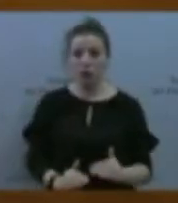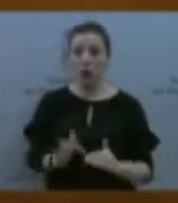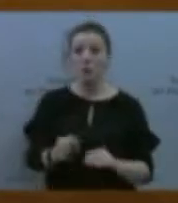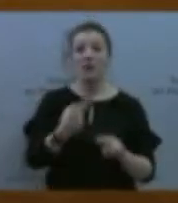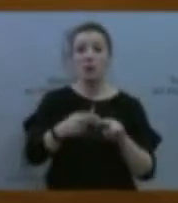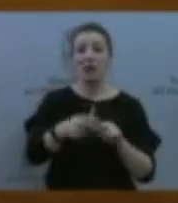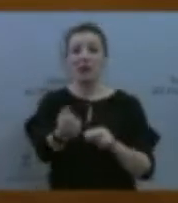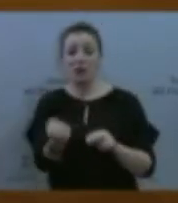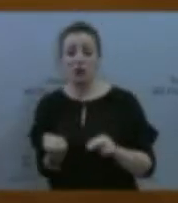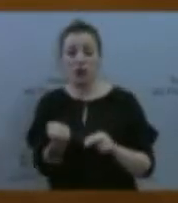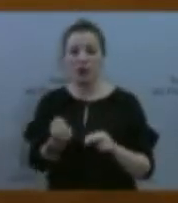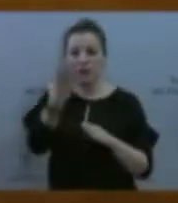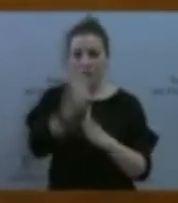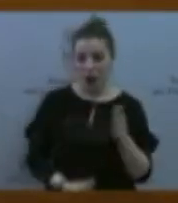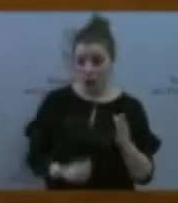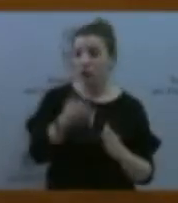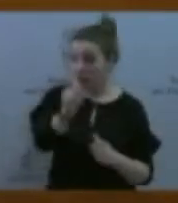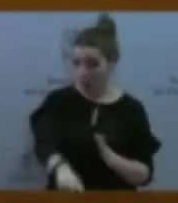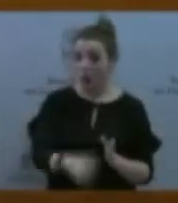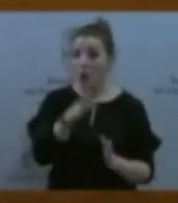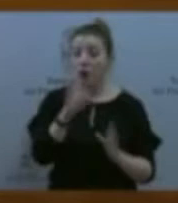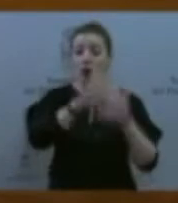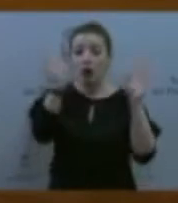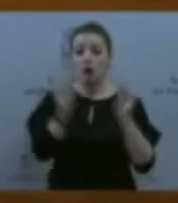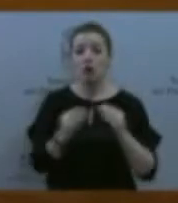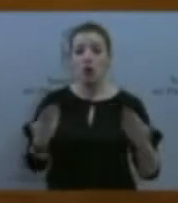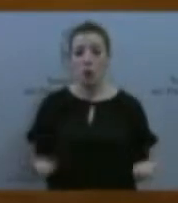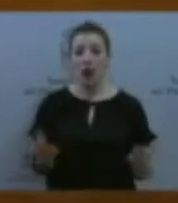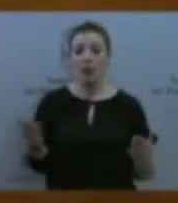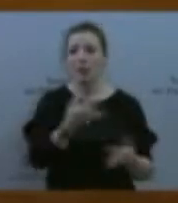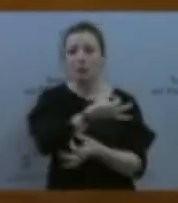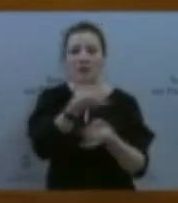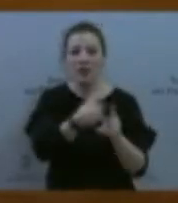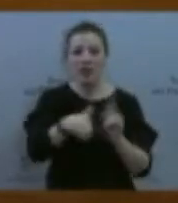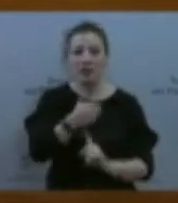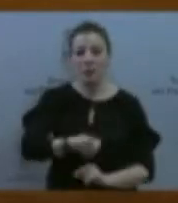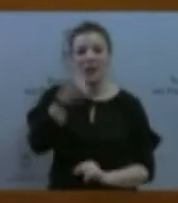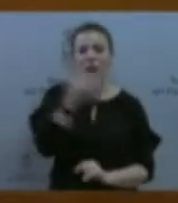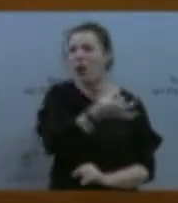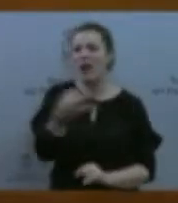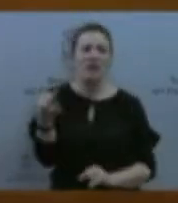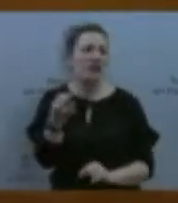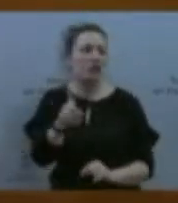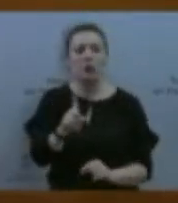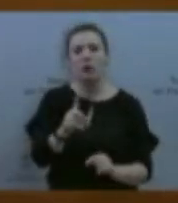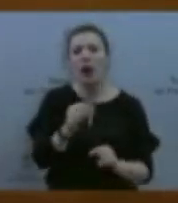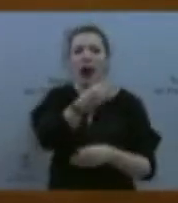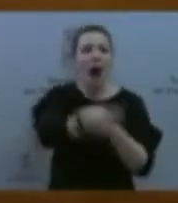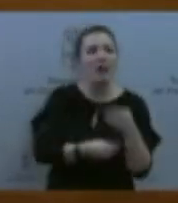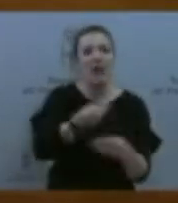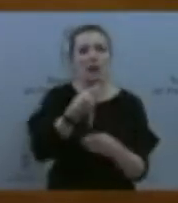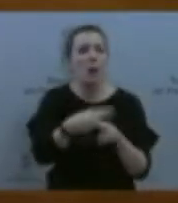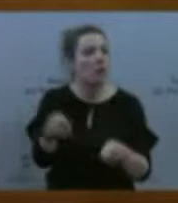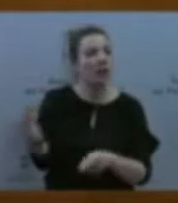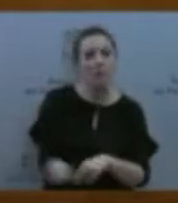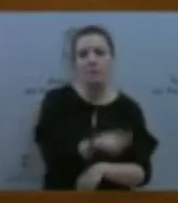es que a la conclusión a la que se llega es que hay que ser más eficiente, pero no eficiente en el término de que hagamos mejores políticas, sino que se apliquen doctrinas de